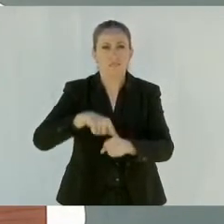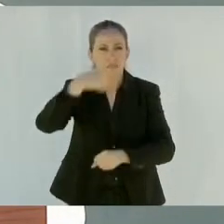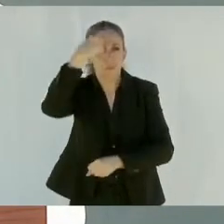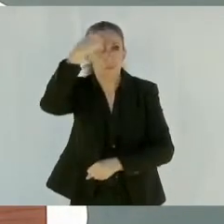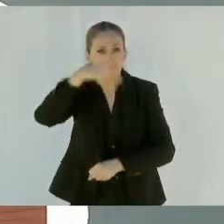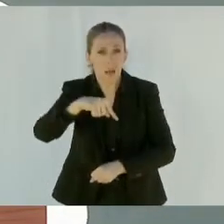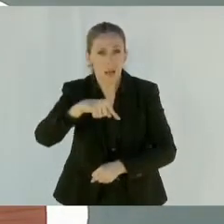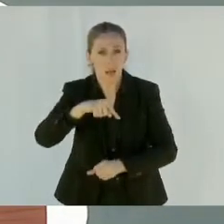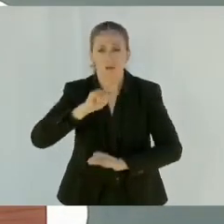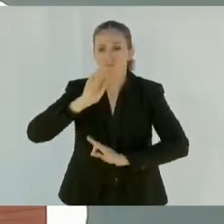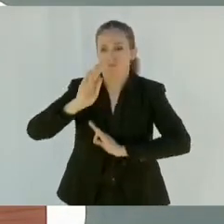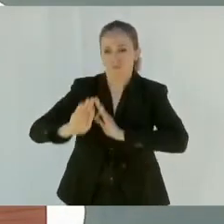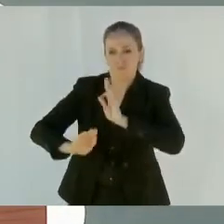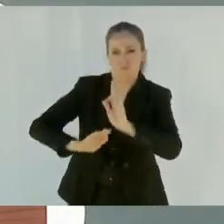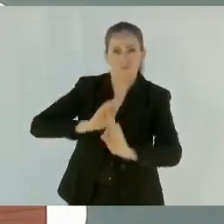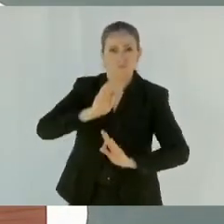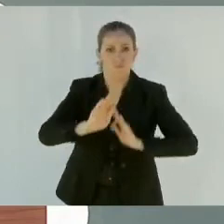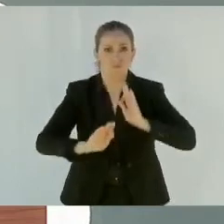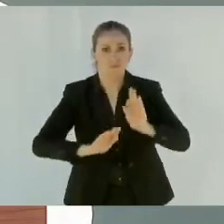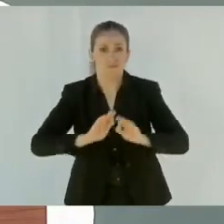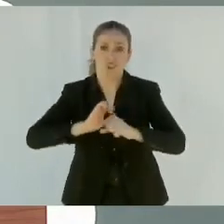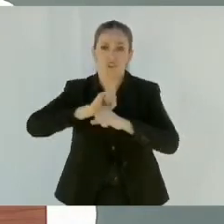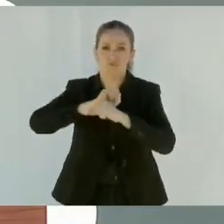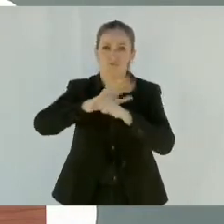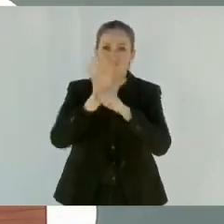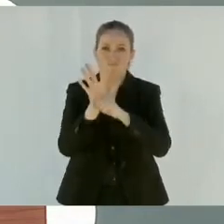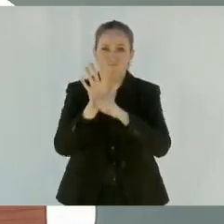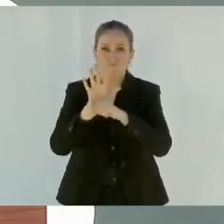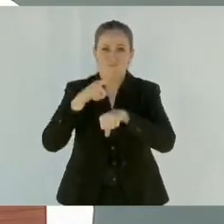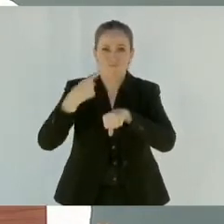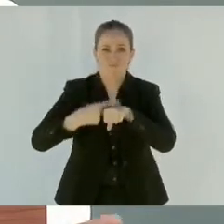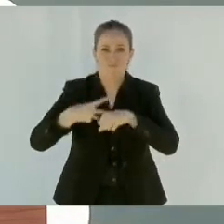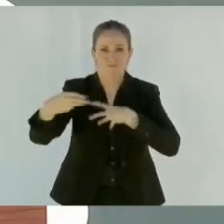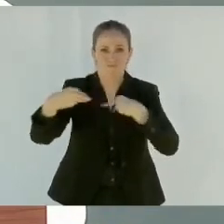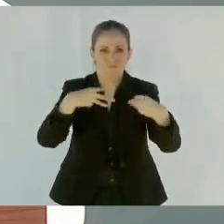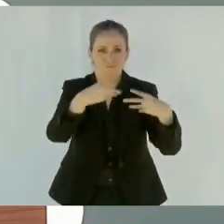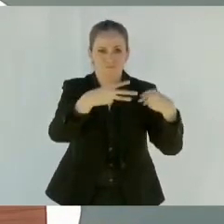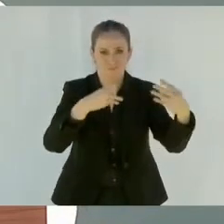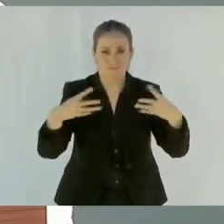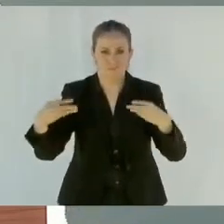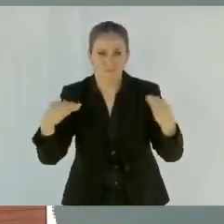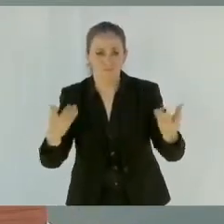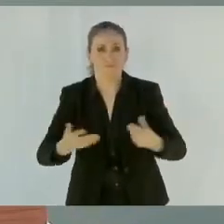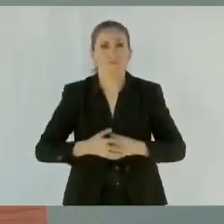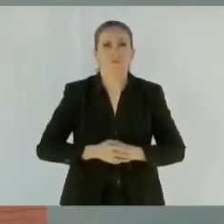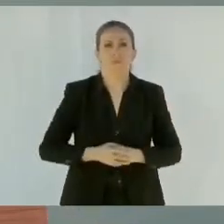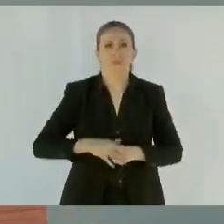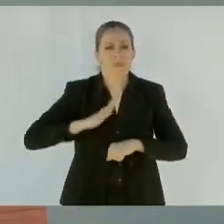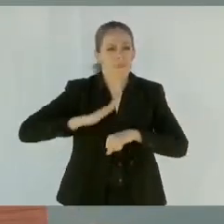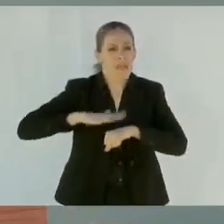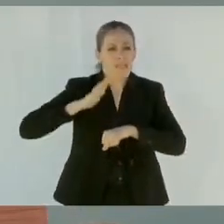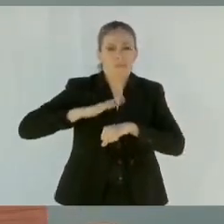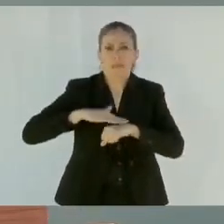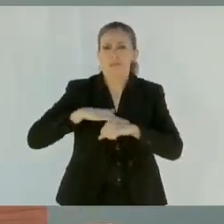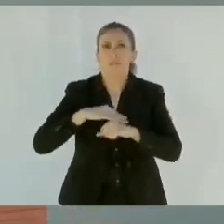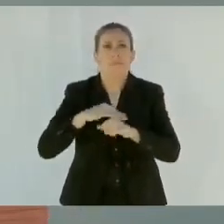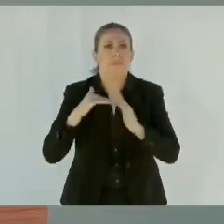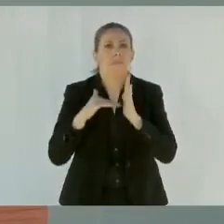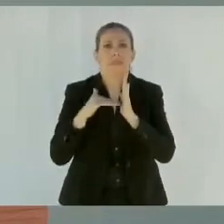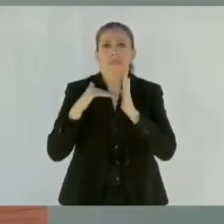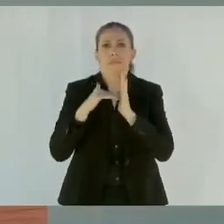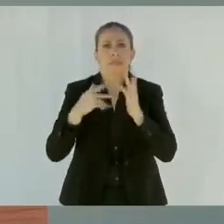para enfrentar esta pandemia. Miles de médicos fueron